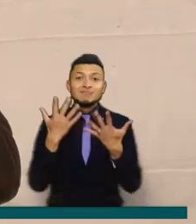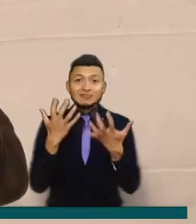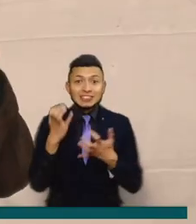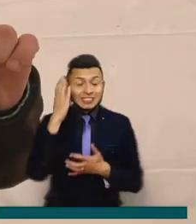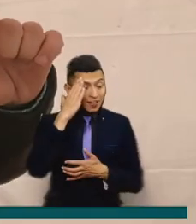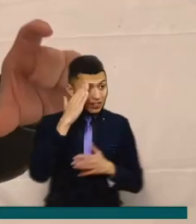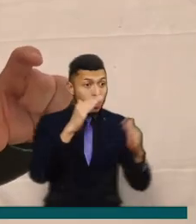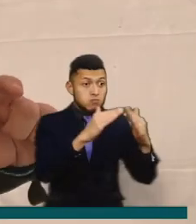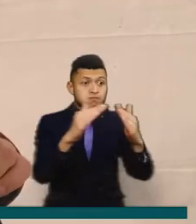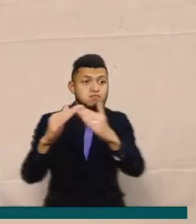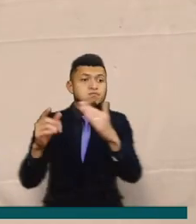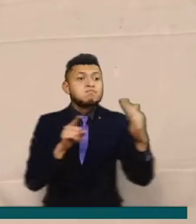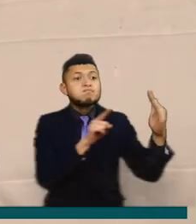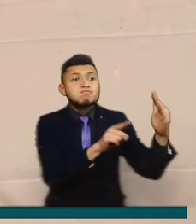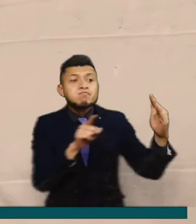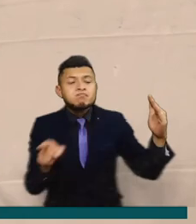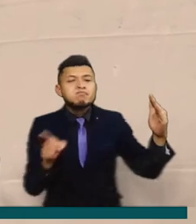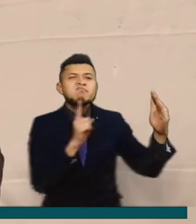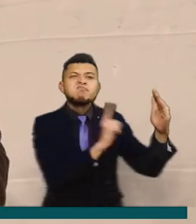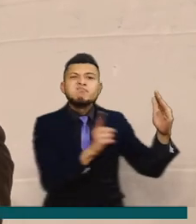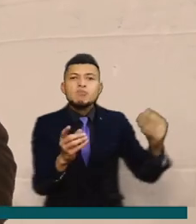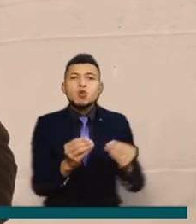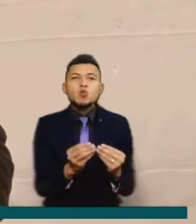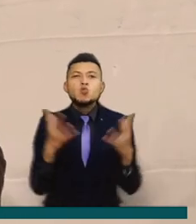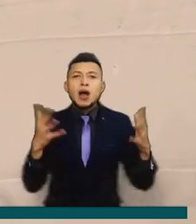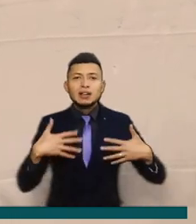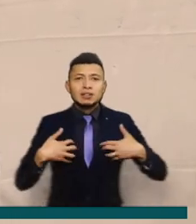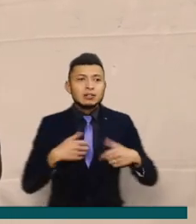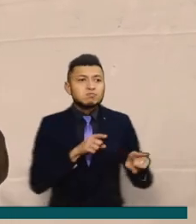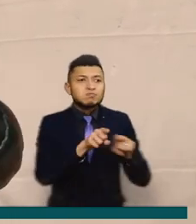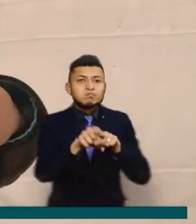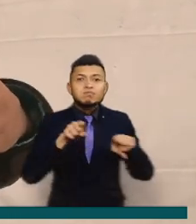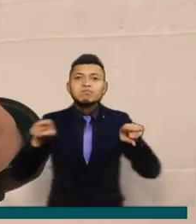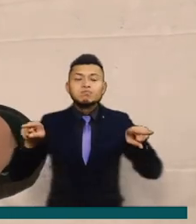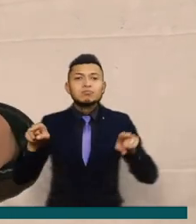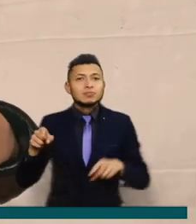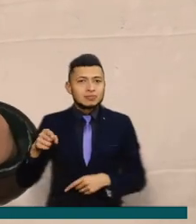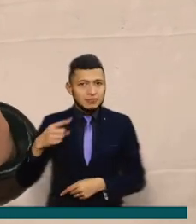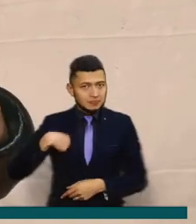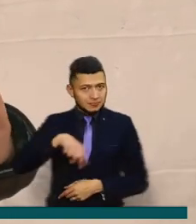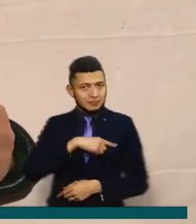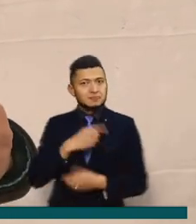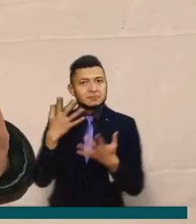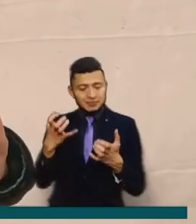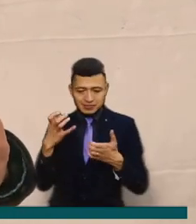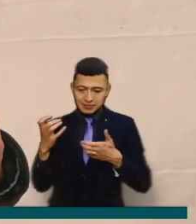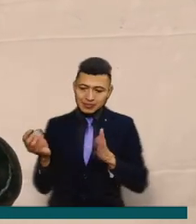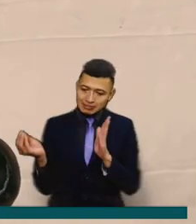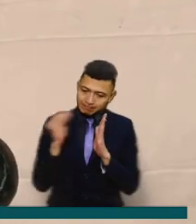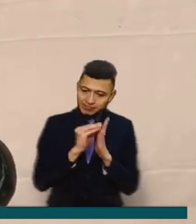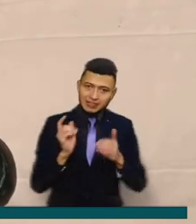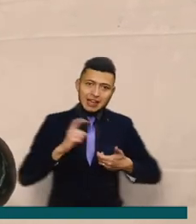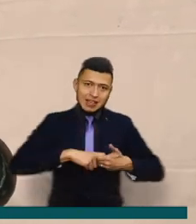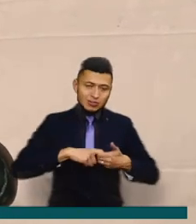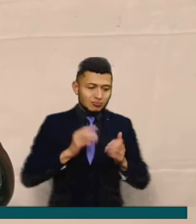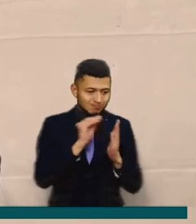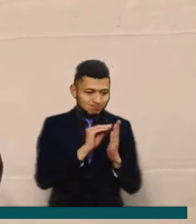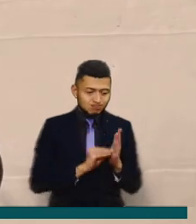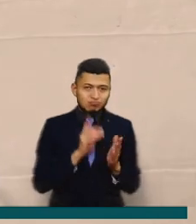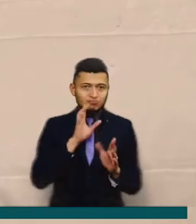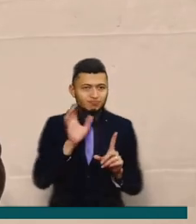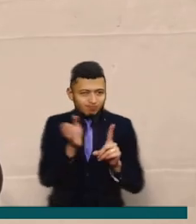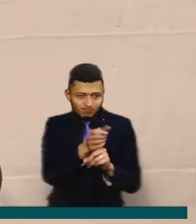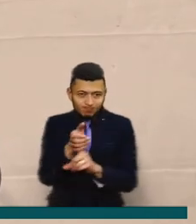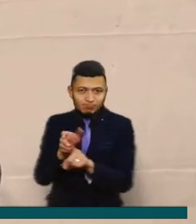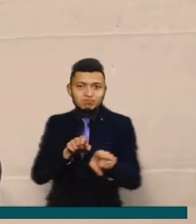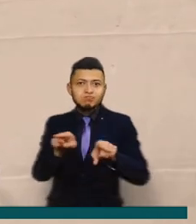en cada uno de los hogares cuántos animales tenemos para tenerlos registrados, identificados